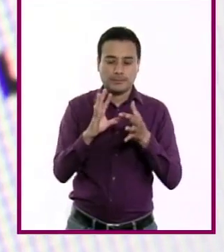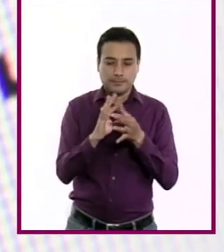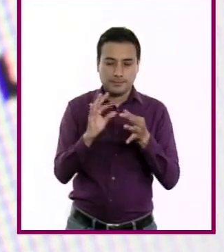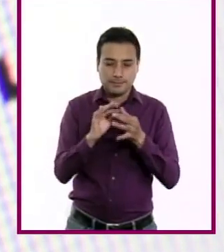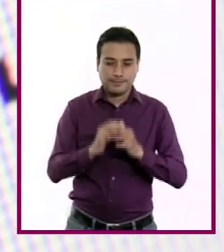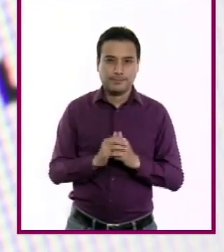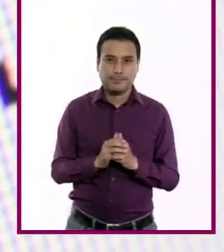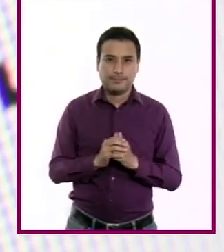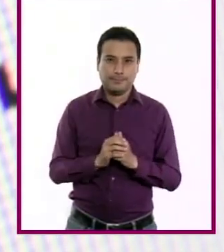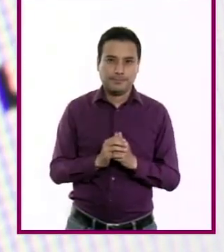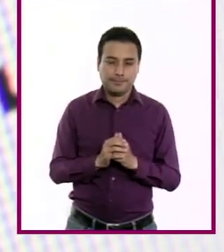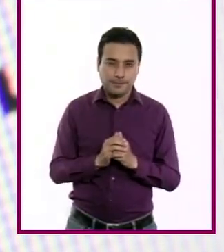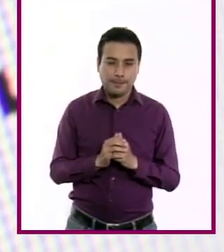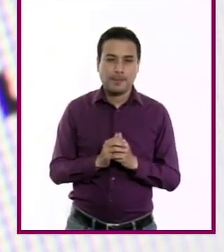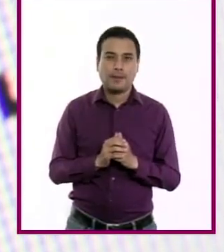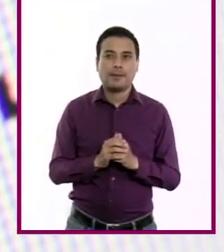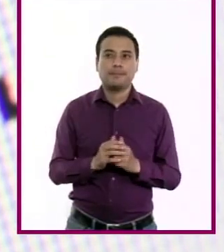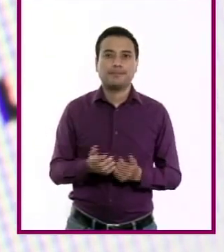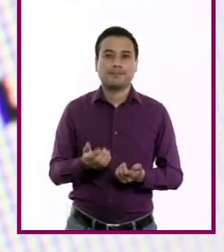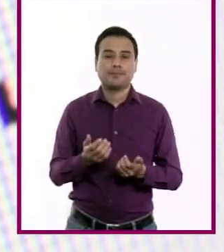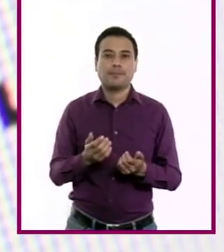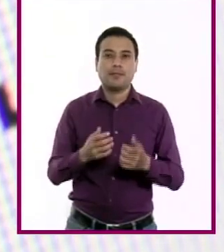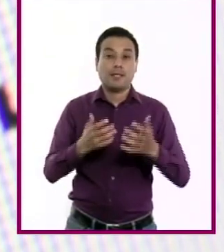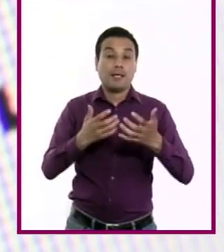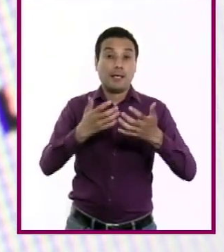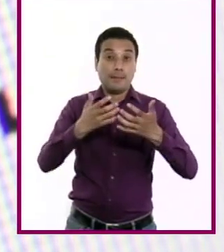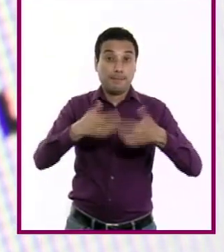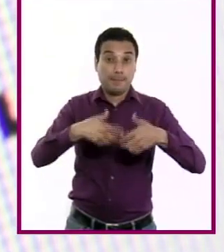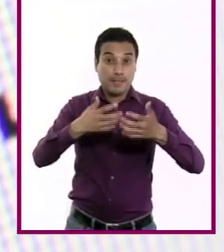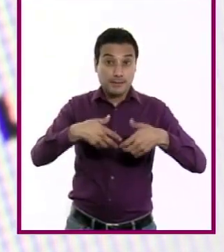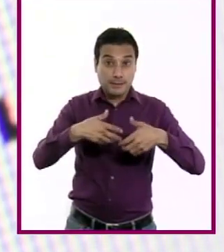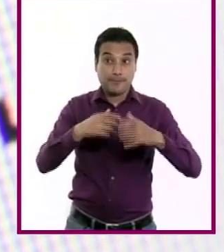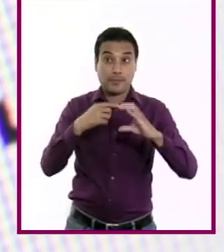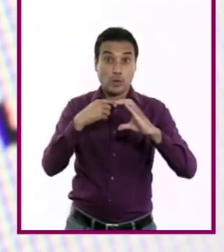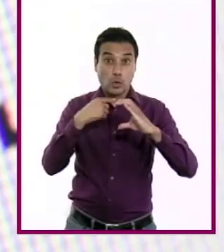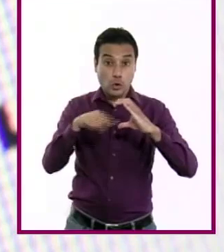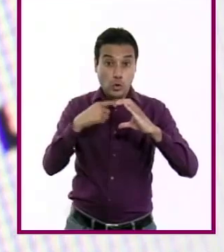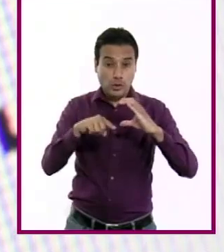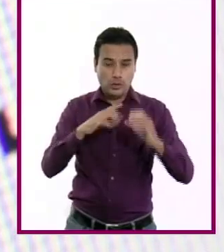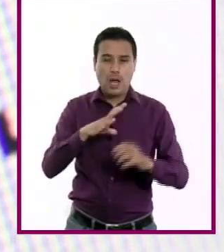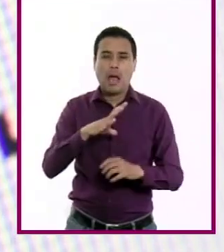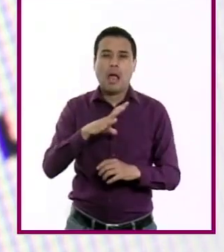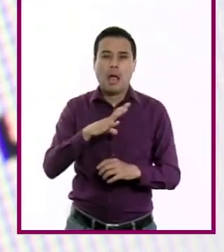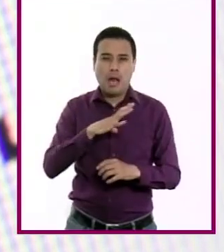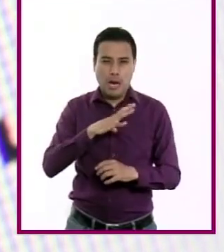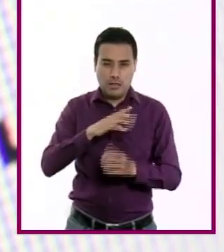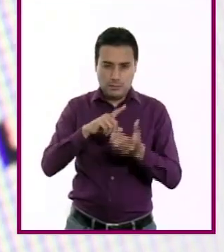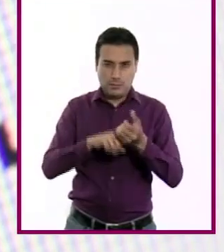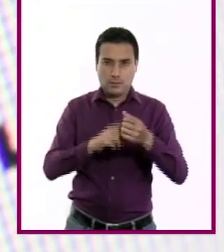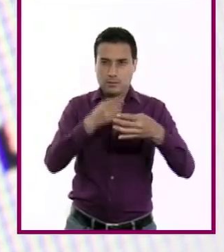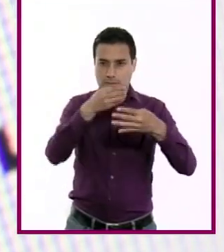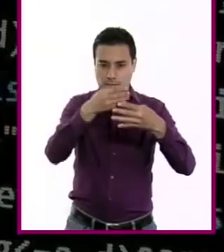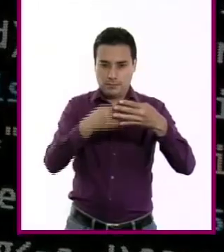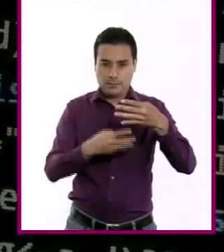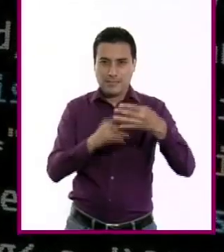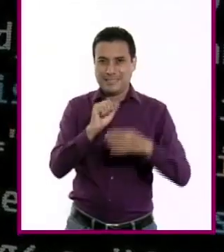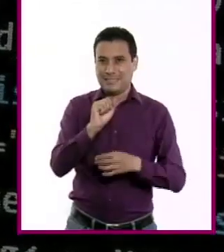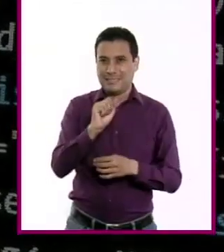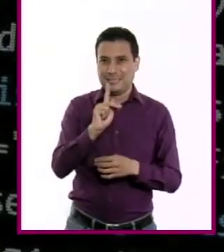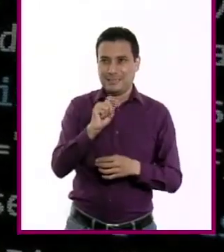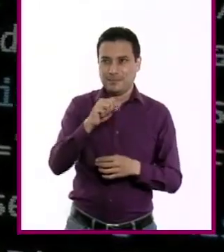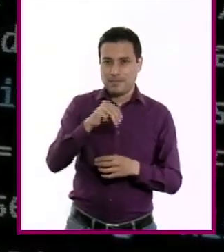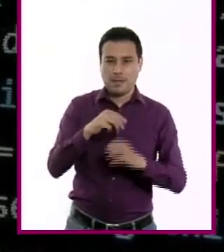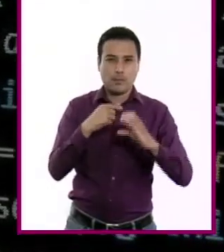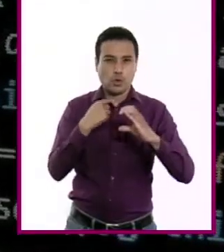forma los correos uh-huh. o las empresas que tienen los correos generaron esa área de spam para que todo el correo técnicamente basura caiga ahí. Uh-huh.